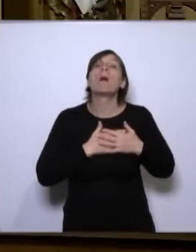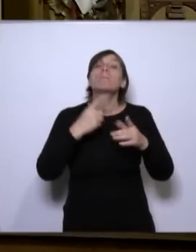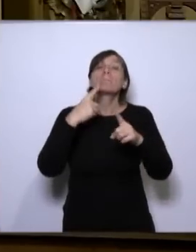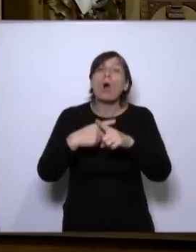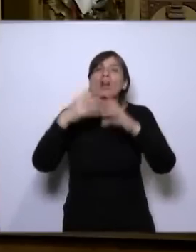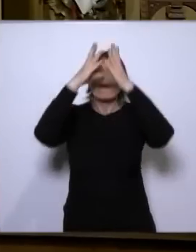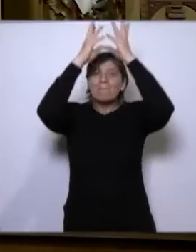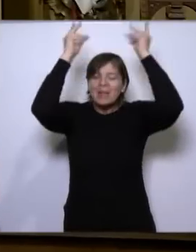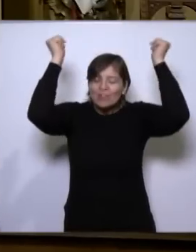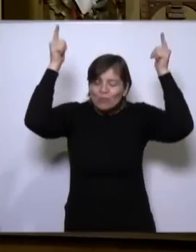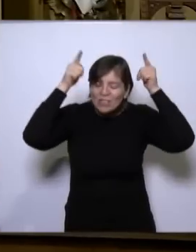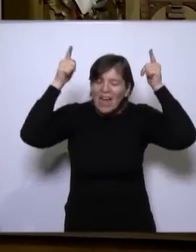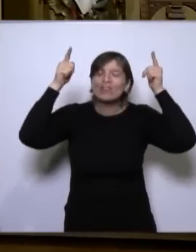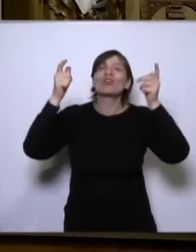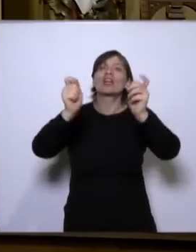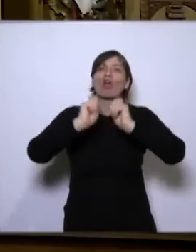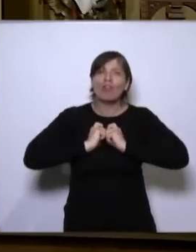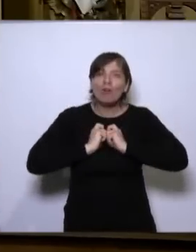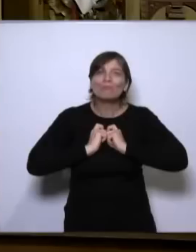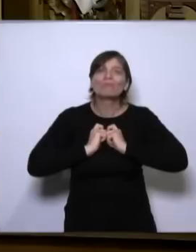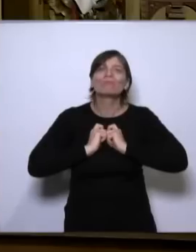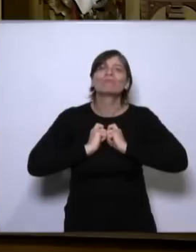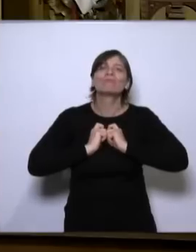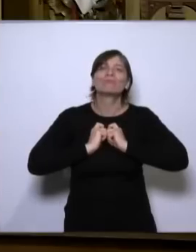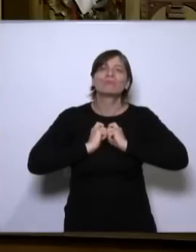por medio del Espíritu Santo que nos fue dado.